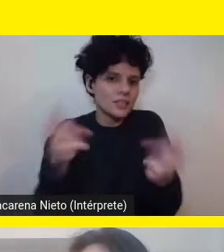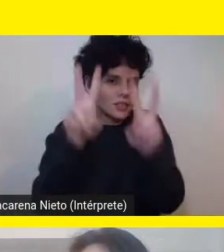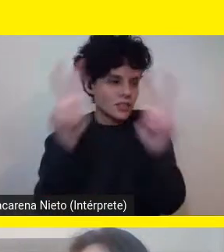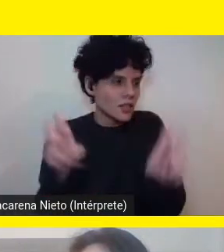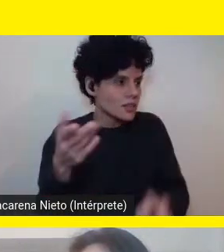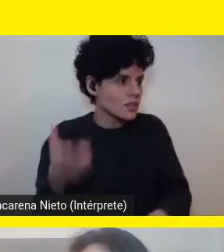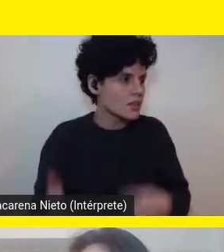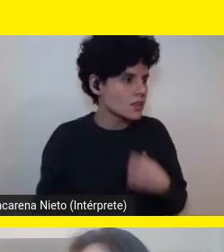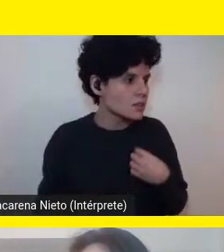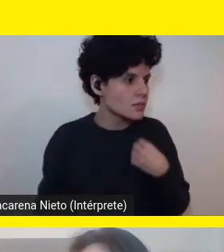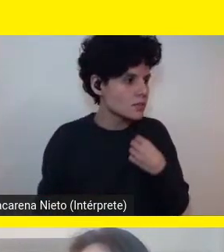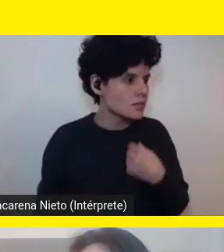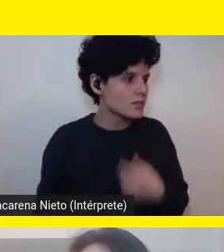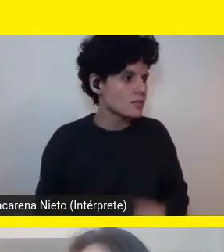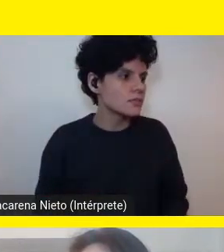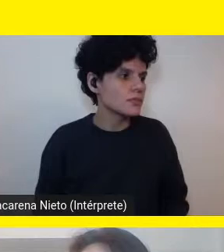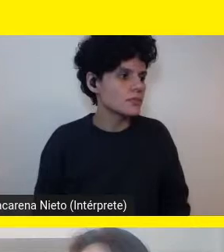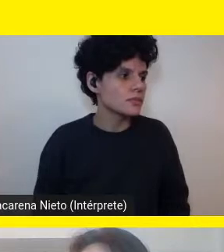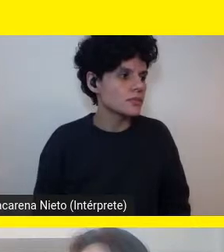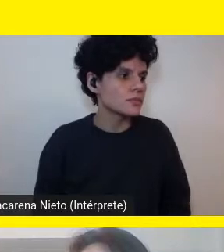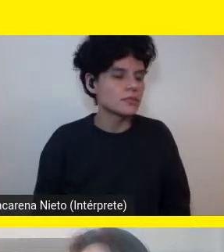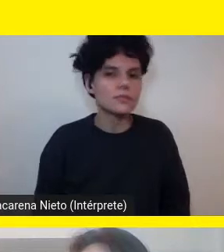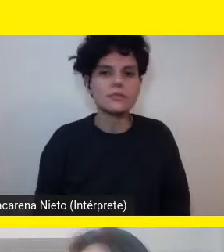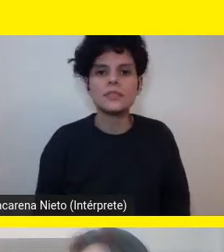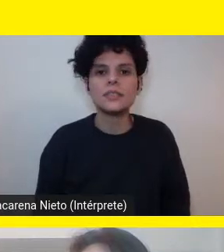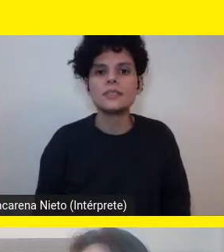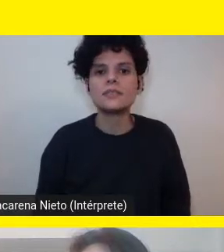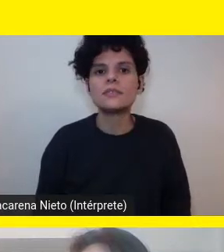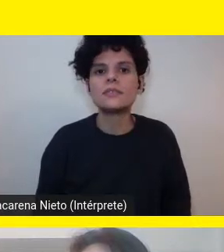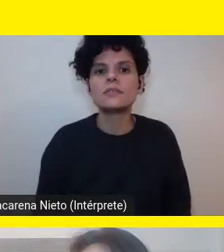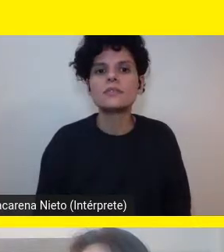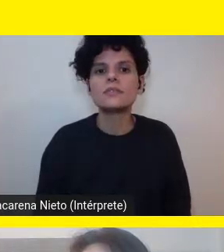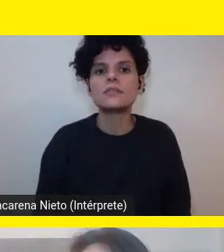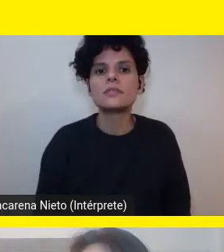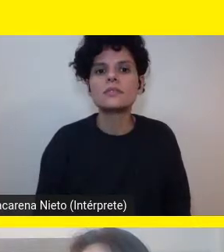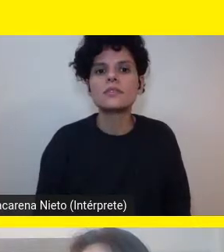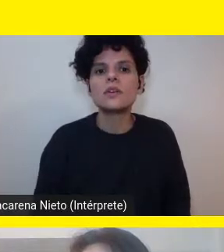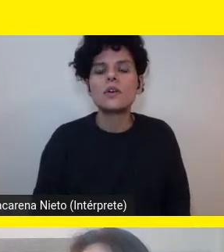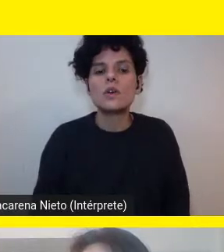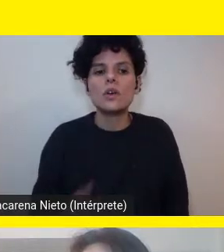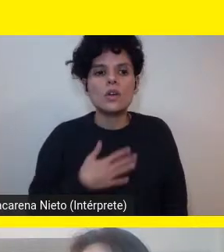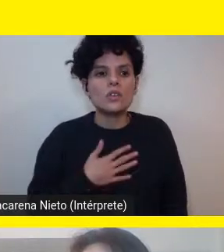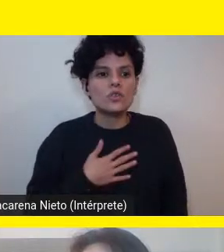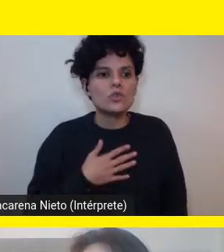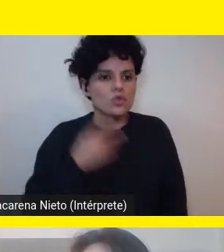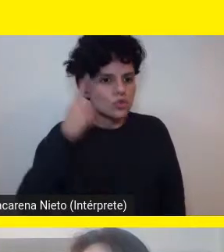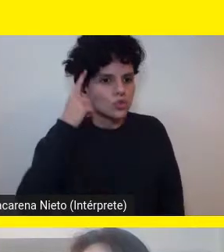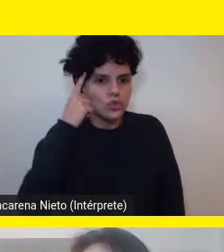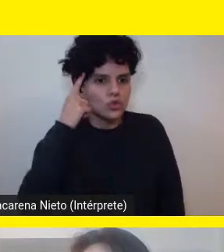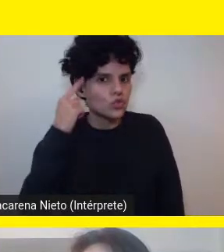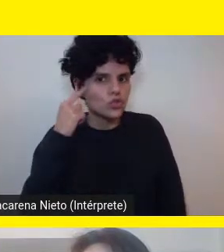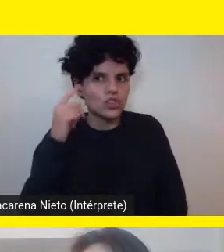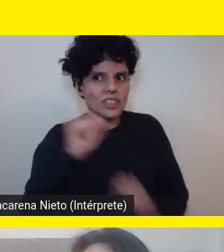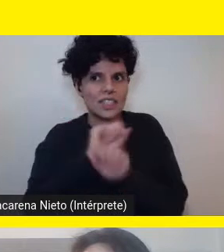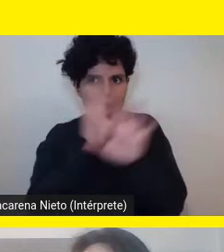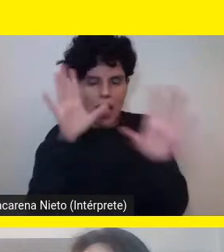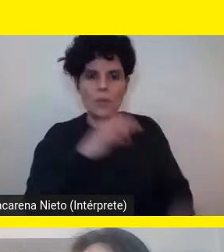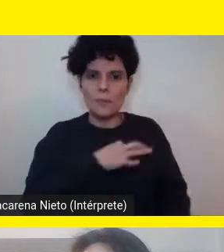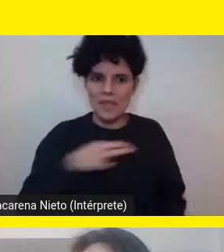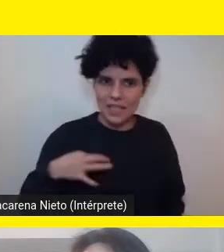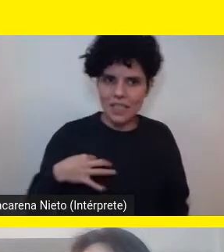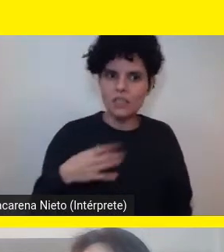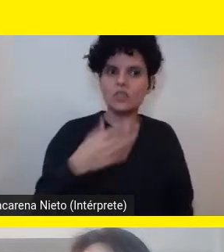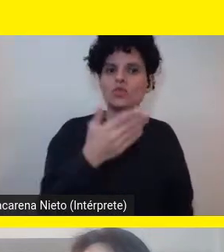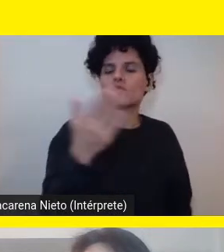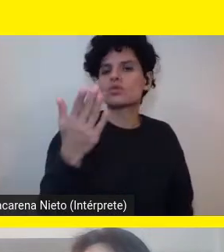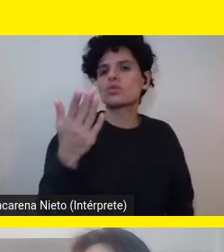al final esa es la lógica con la que opera. Yo tengo muy claro, y yo creo que el ministro y todos los abogados que nos acompañan